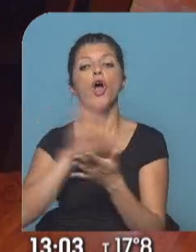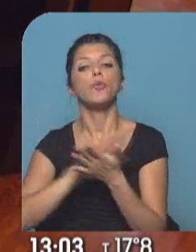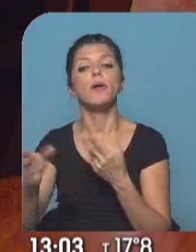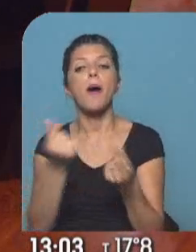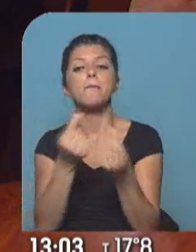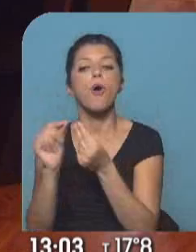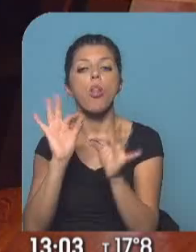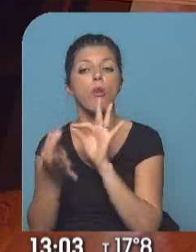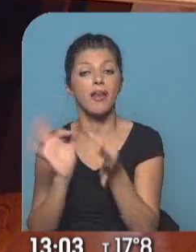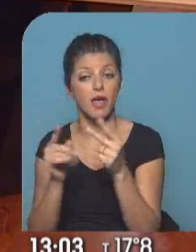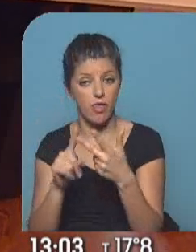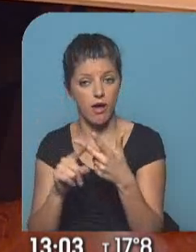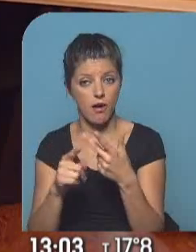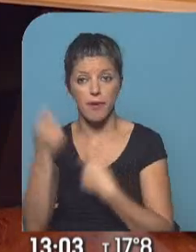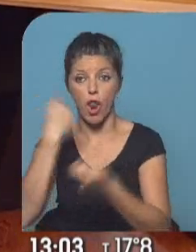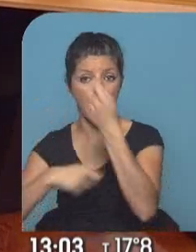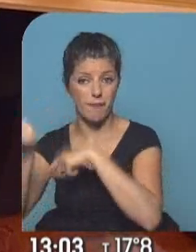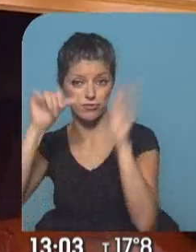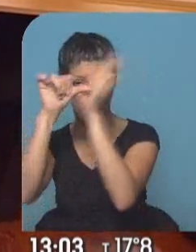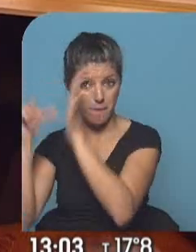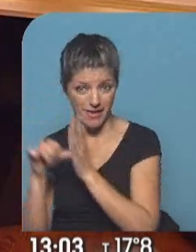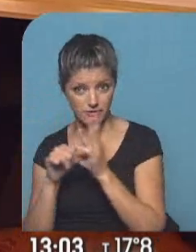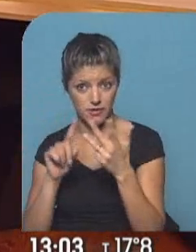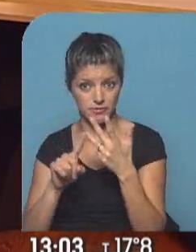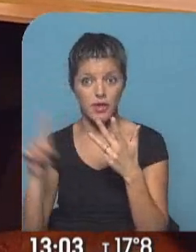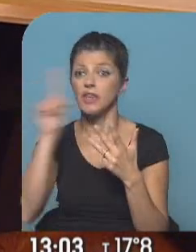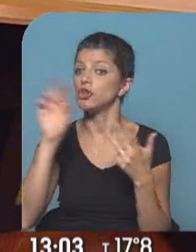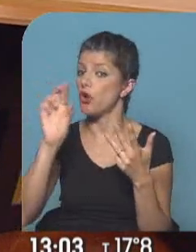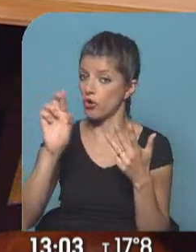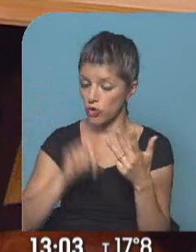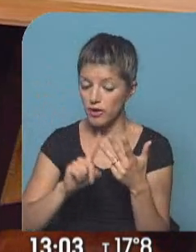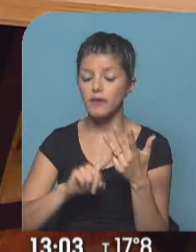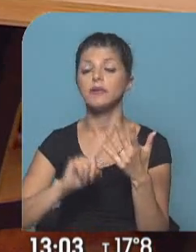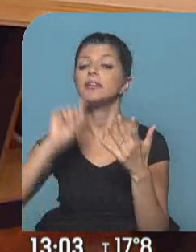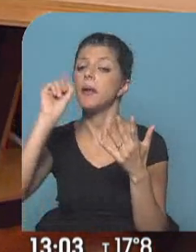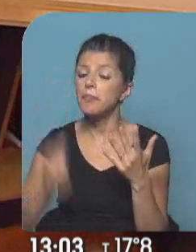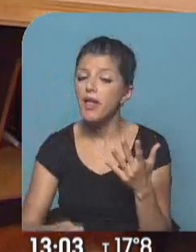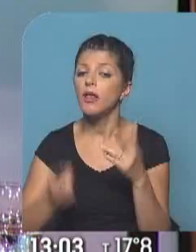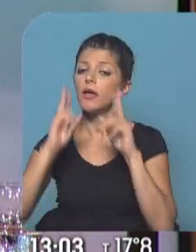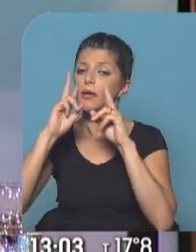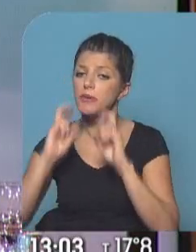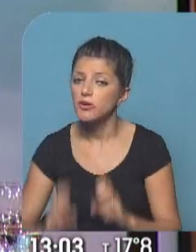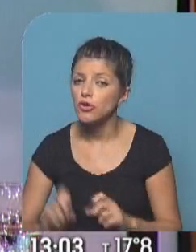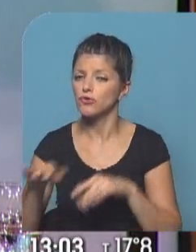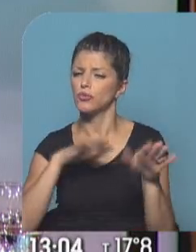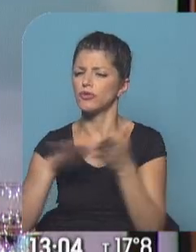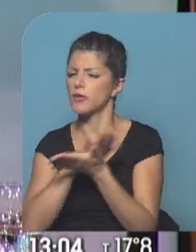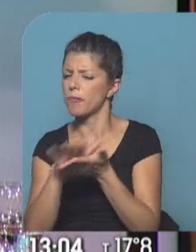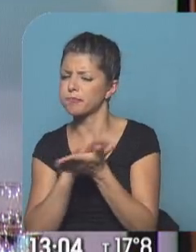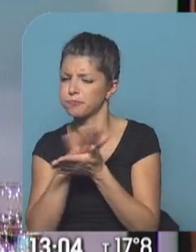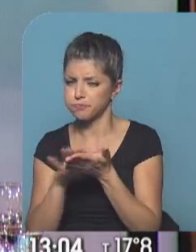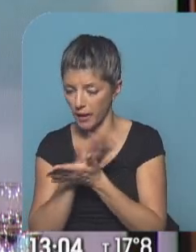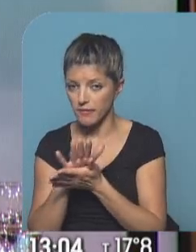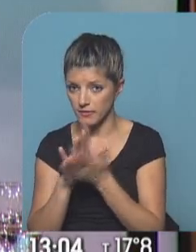cambio para el comercio internacional que no sea el dólar, e inclusive investigaciones sobre hechos de corrupción que en algunos